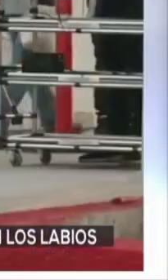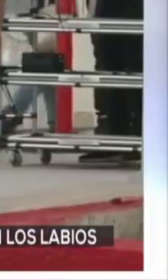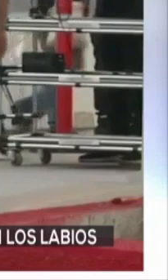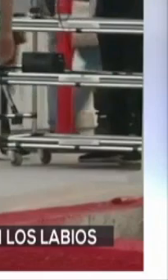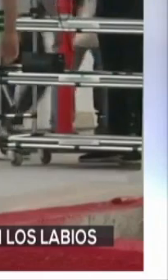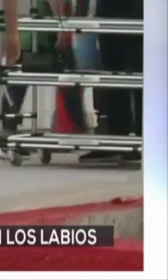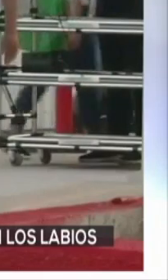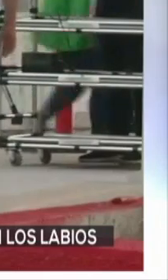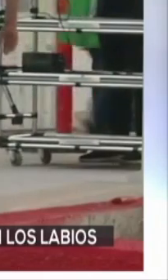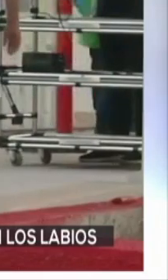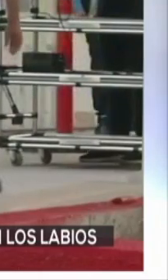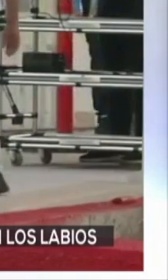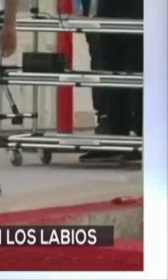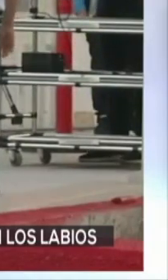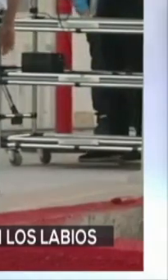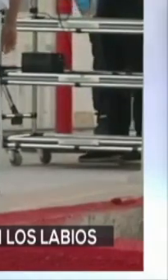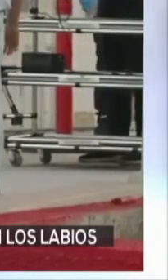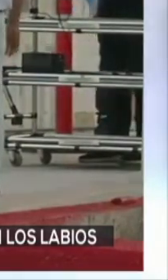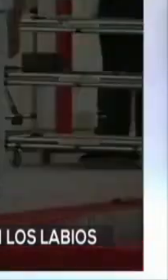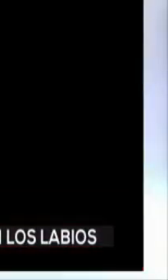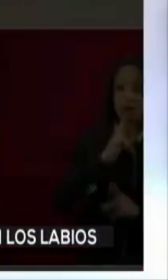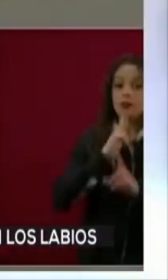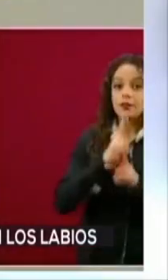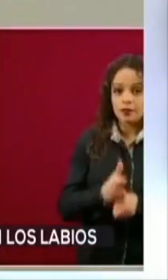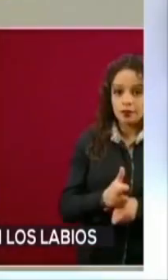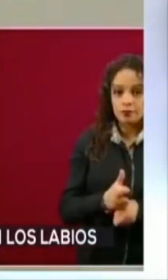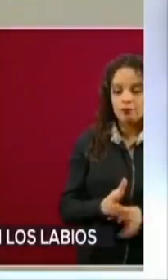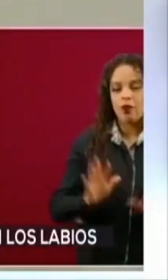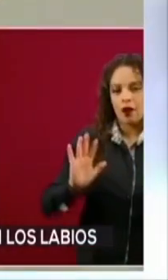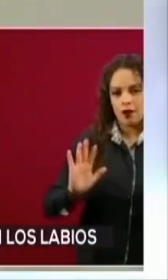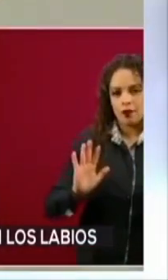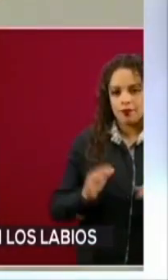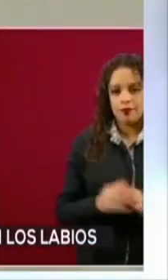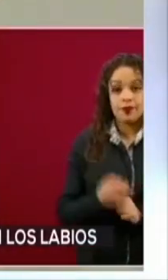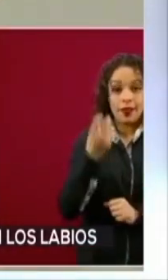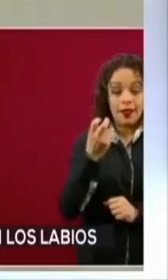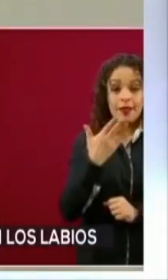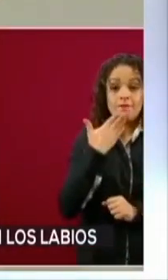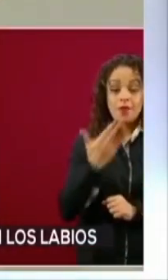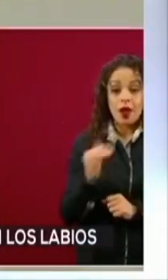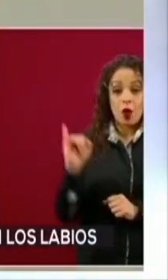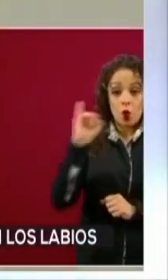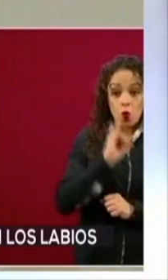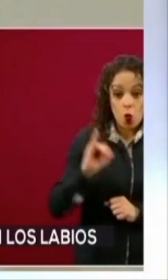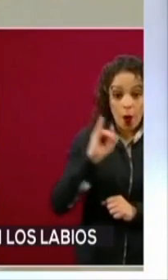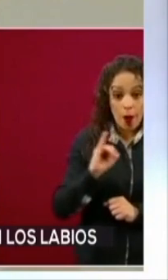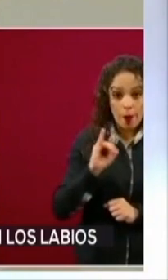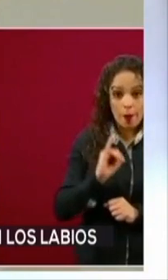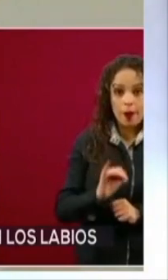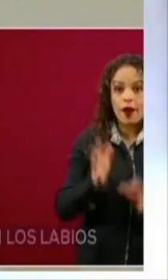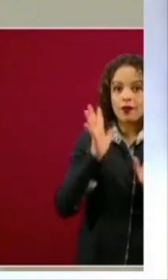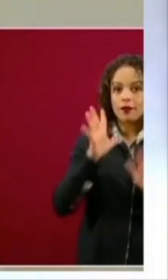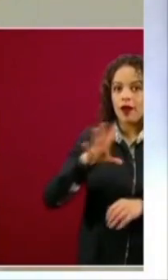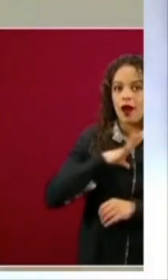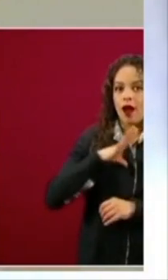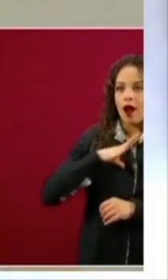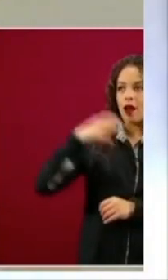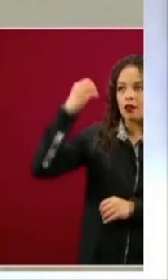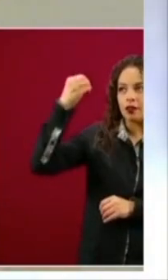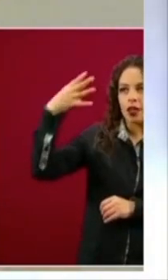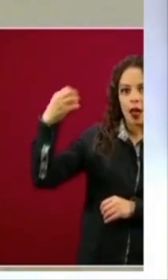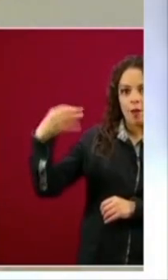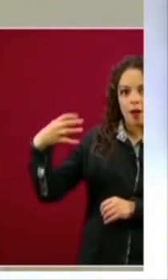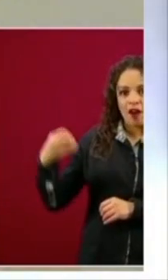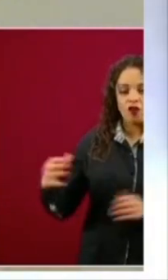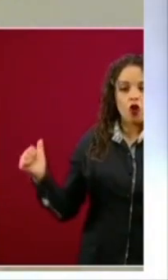y el viernes se darían a conocer a la población. El jueves nosotros ya tendríamos el semáforo con la opinión de